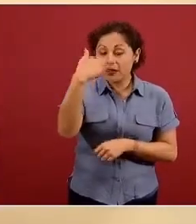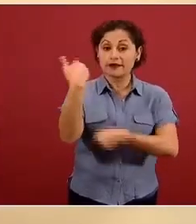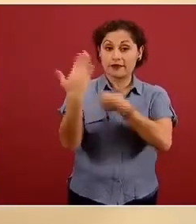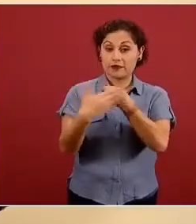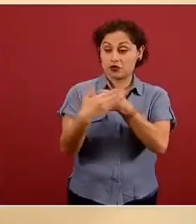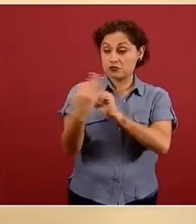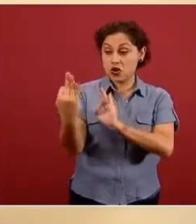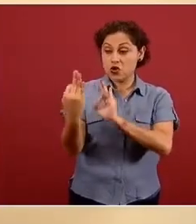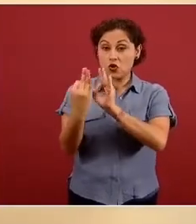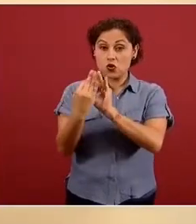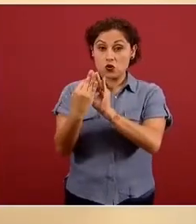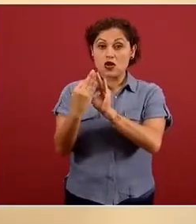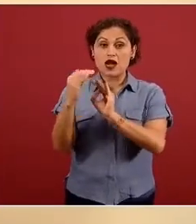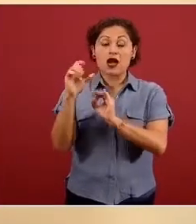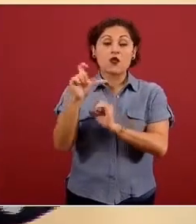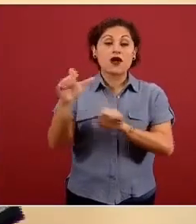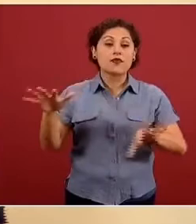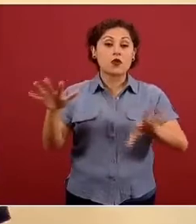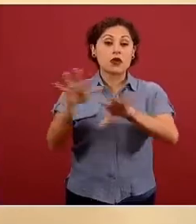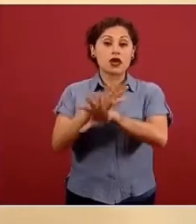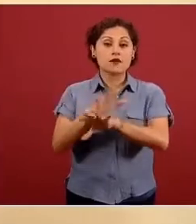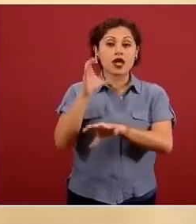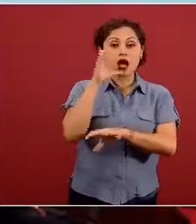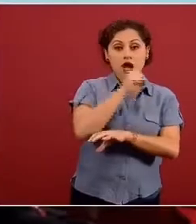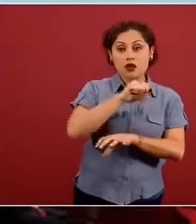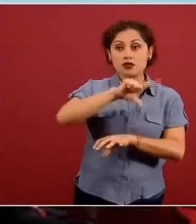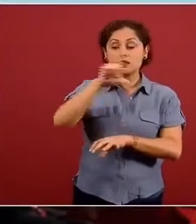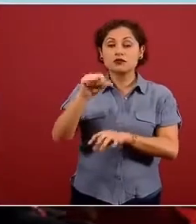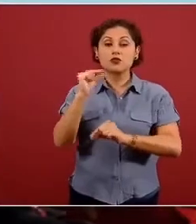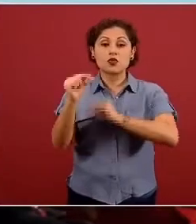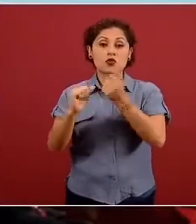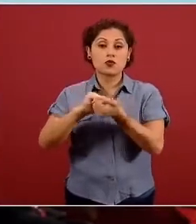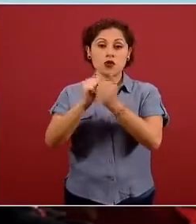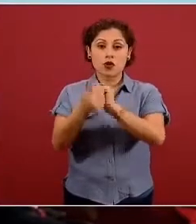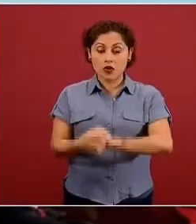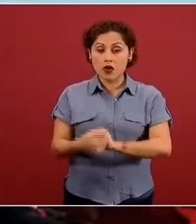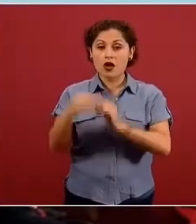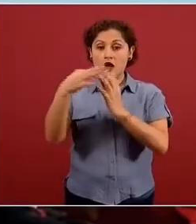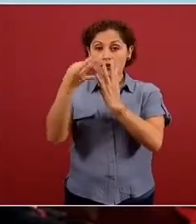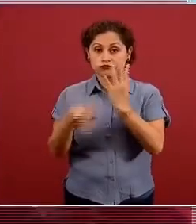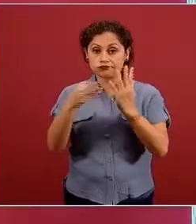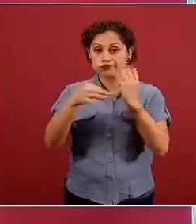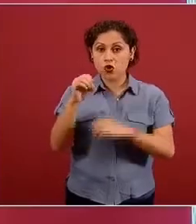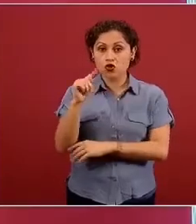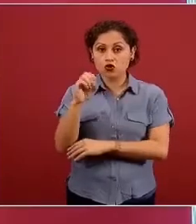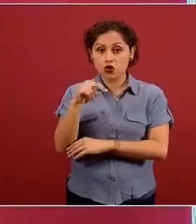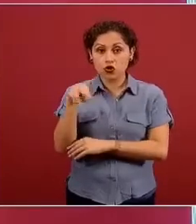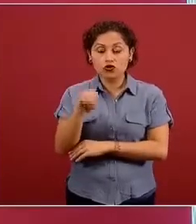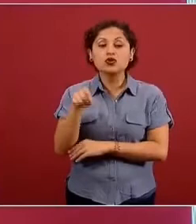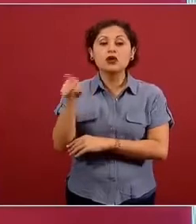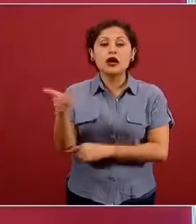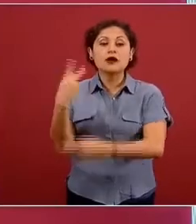México y a todo el hemisferio norte como lo hacen todos los años. Entonces tendremos dos virus predominando entre personas que